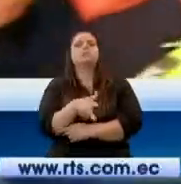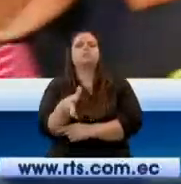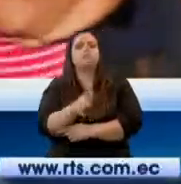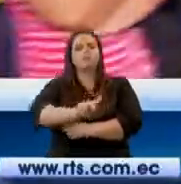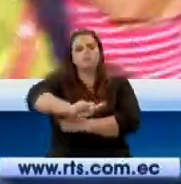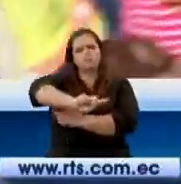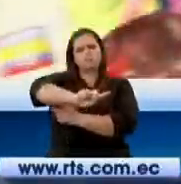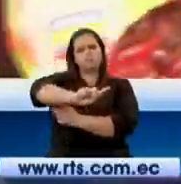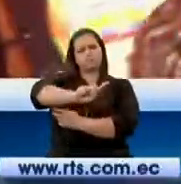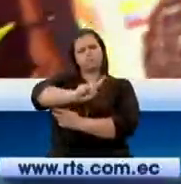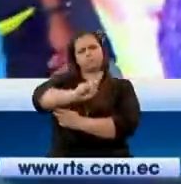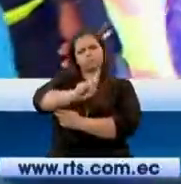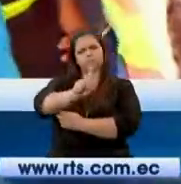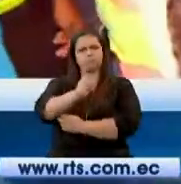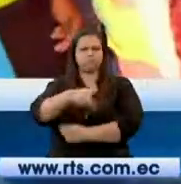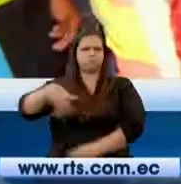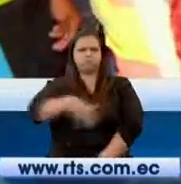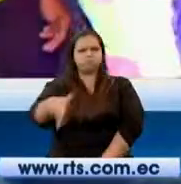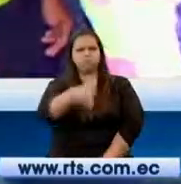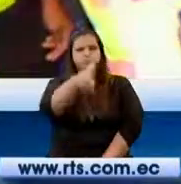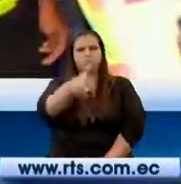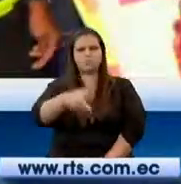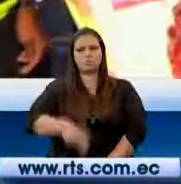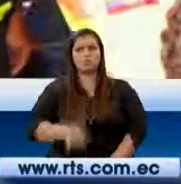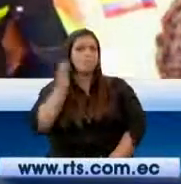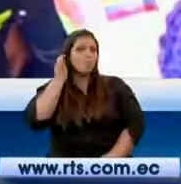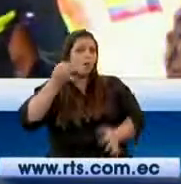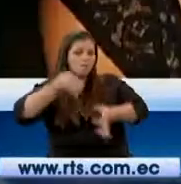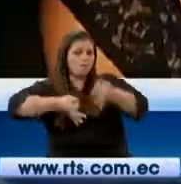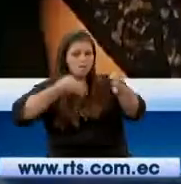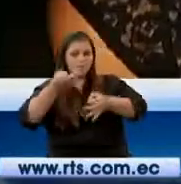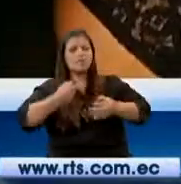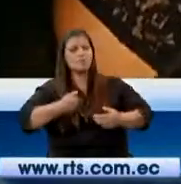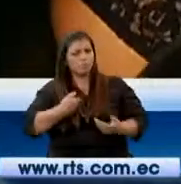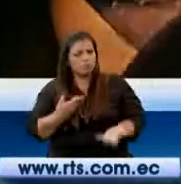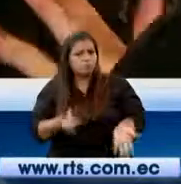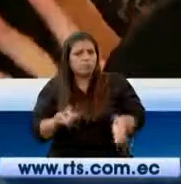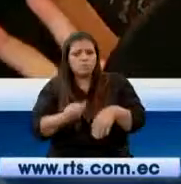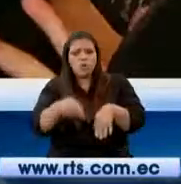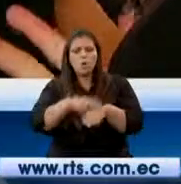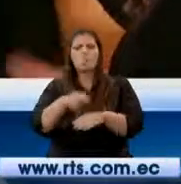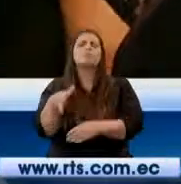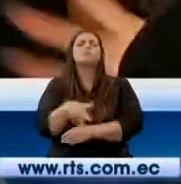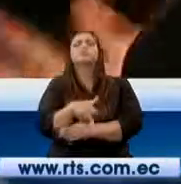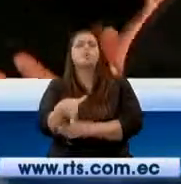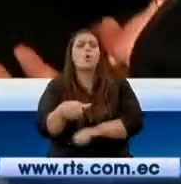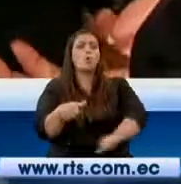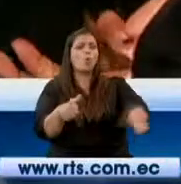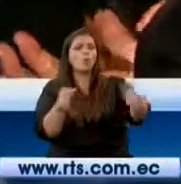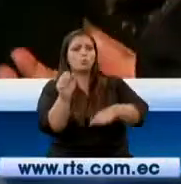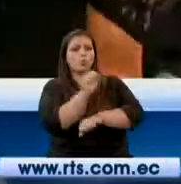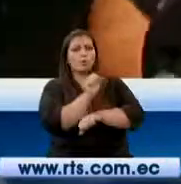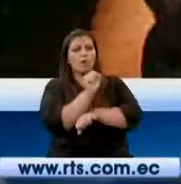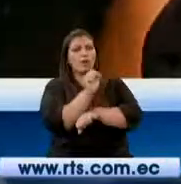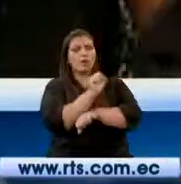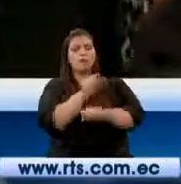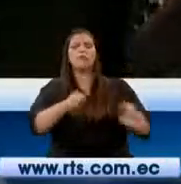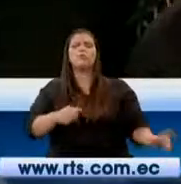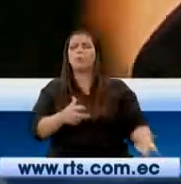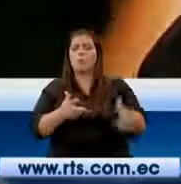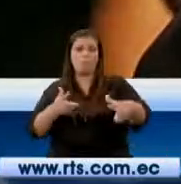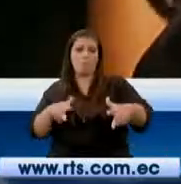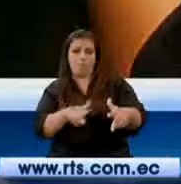otro carro siguiente y ella, por esquivarse de ese otro carro, ella lo que se esquiva, el carro se le viró así y se vino